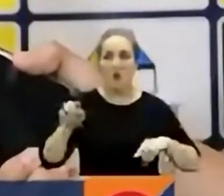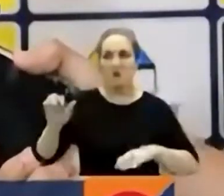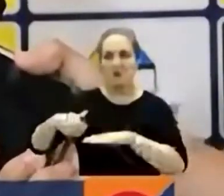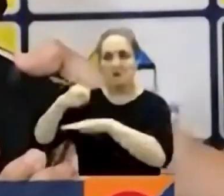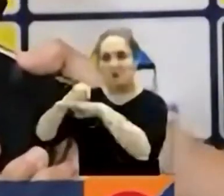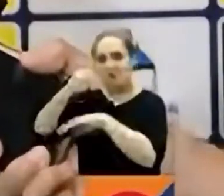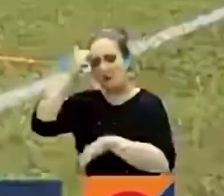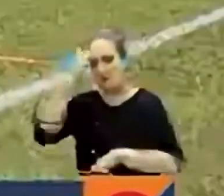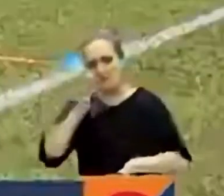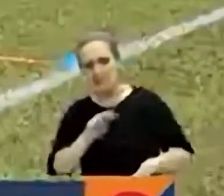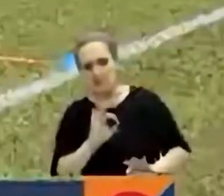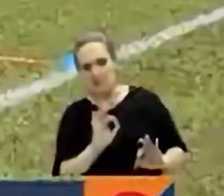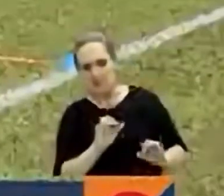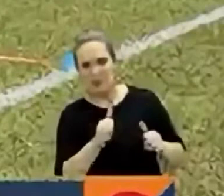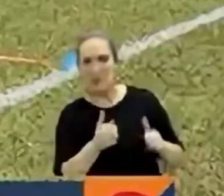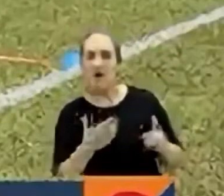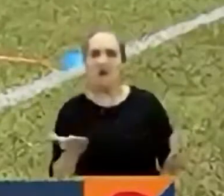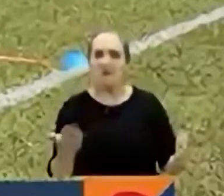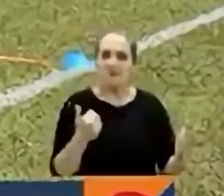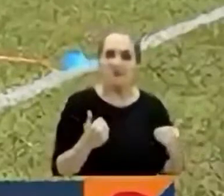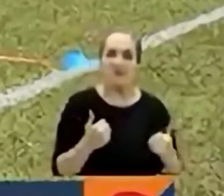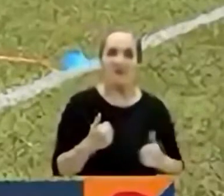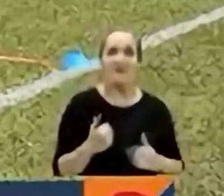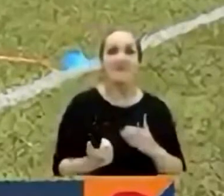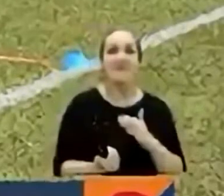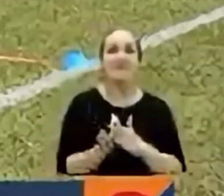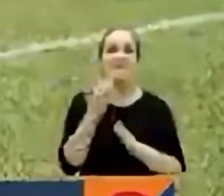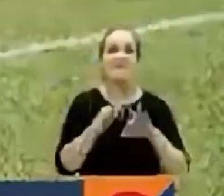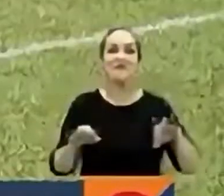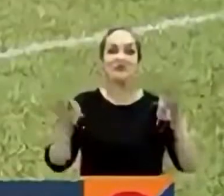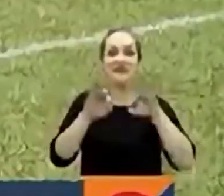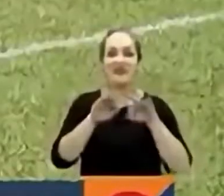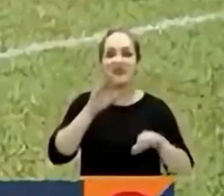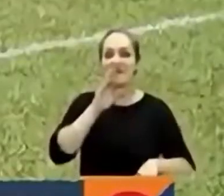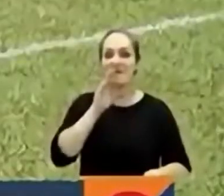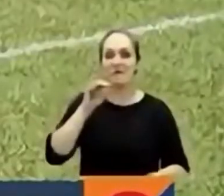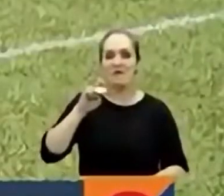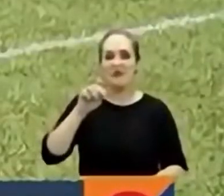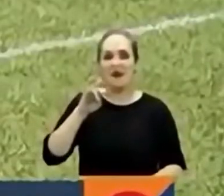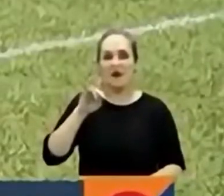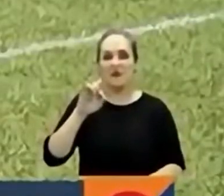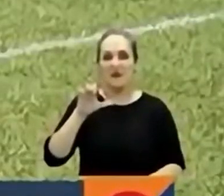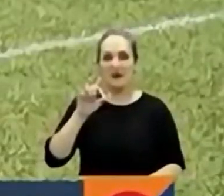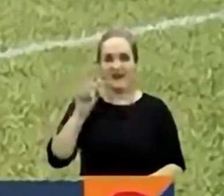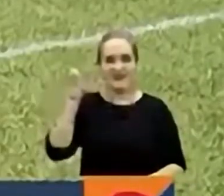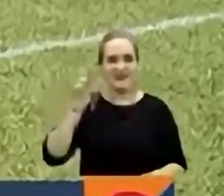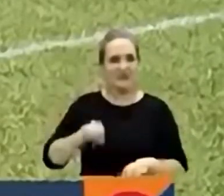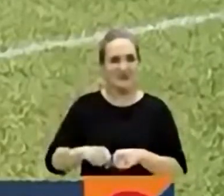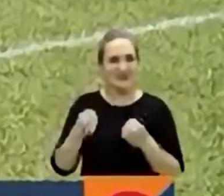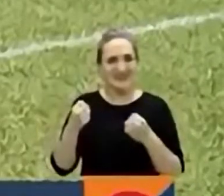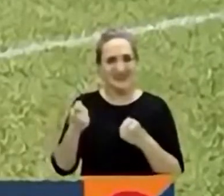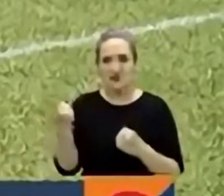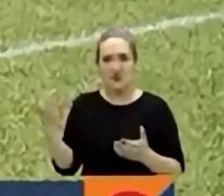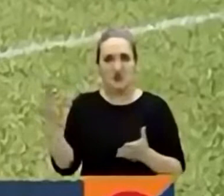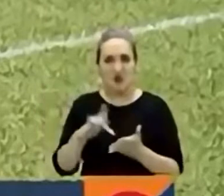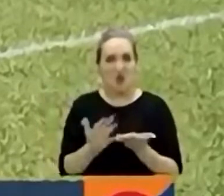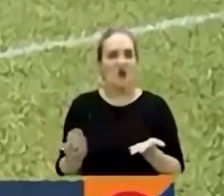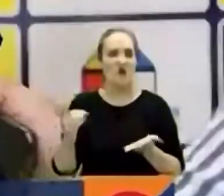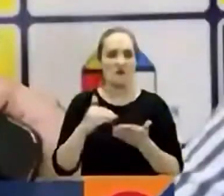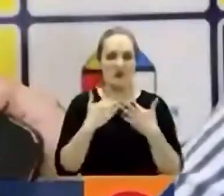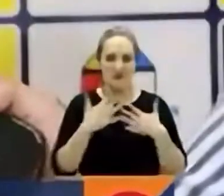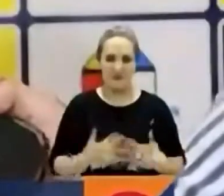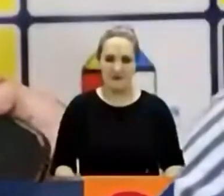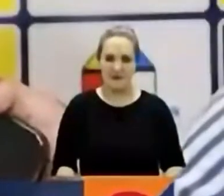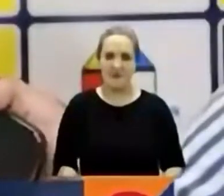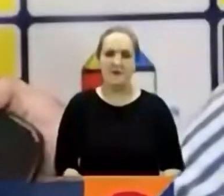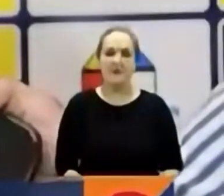esta oportunidad hay que aprovecharla. Con un regreso importante, Manuela Pavi, que no pudo estar en Copa América por lesión, vuelve a vestir la tricolor. Estoy